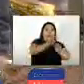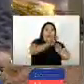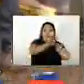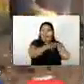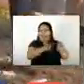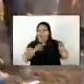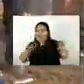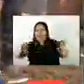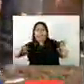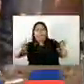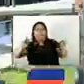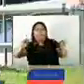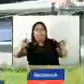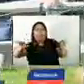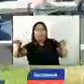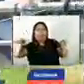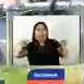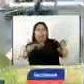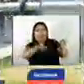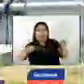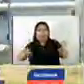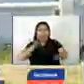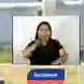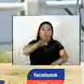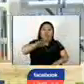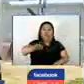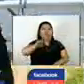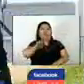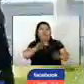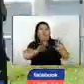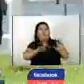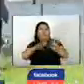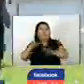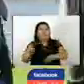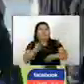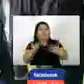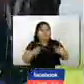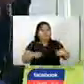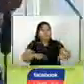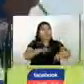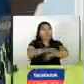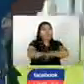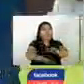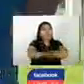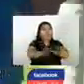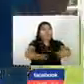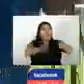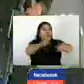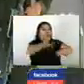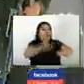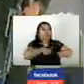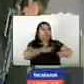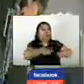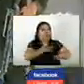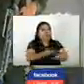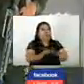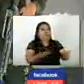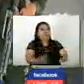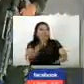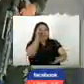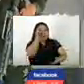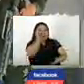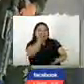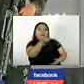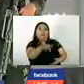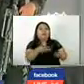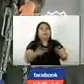2023, 2.711 personas siguen casos judiciales por delitos relacionados a posesión y tenencia de drogas, de